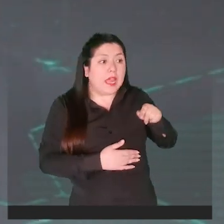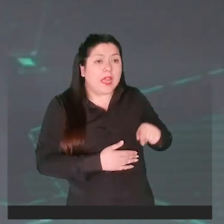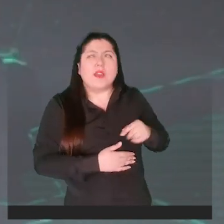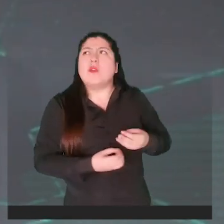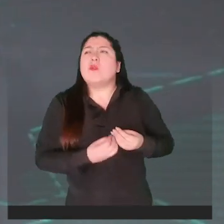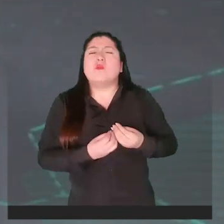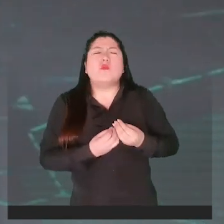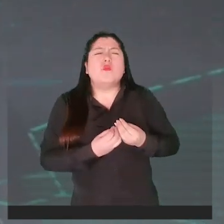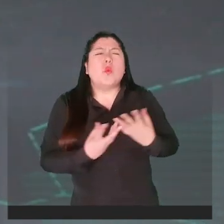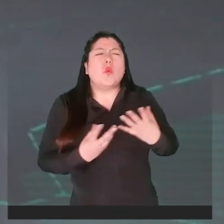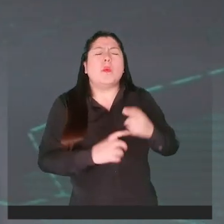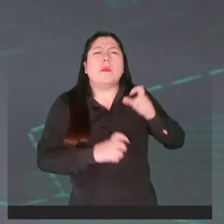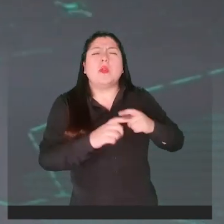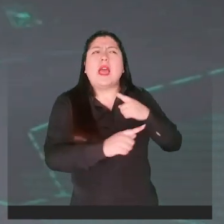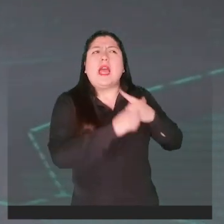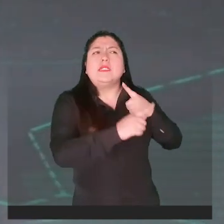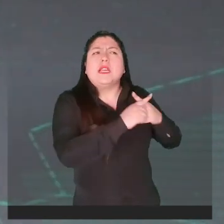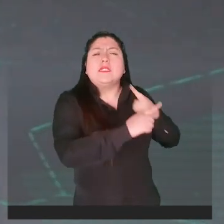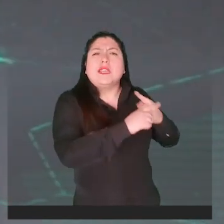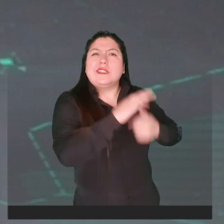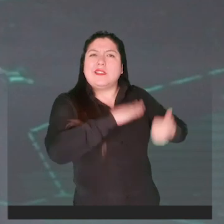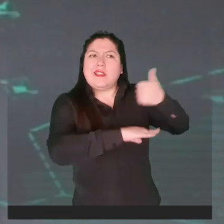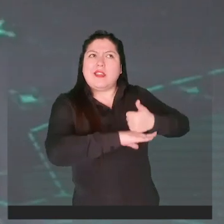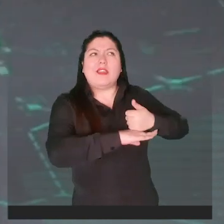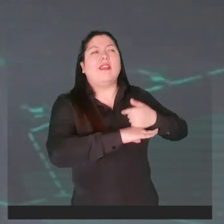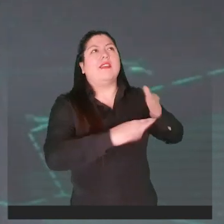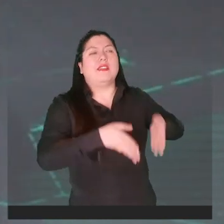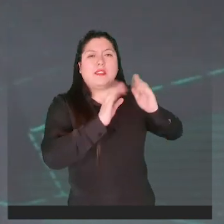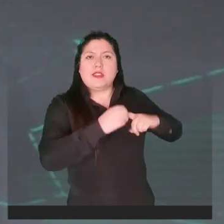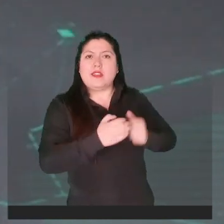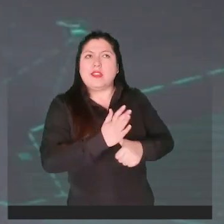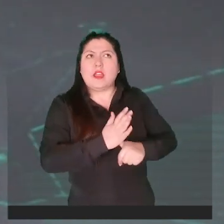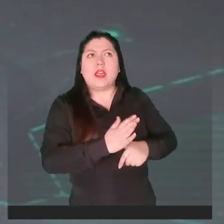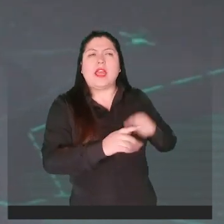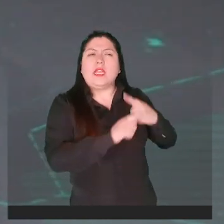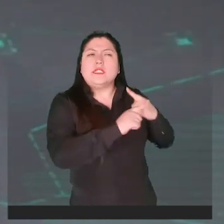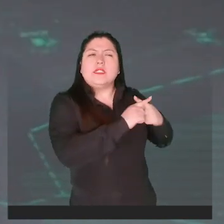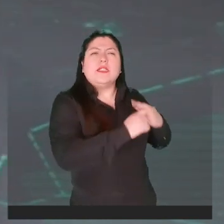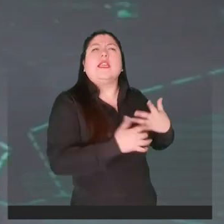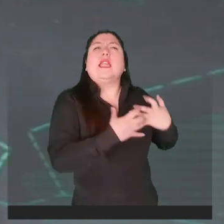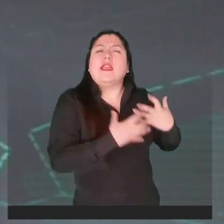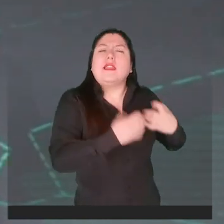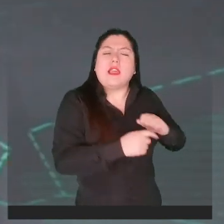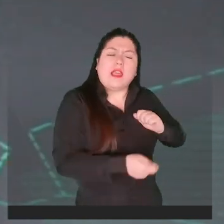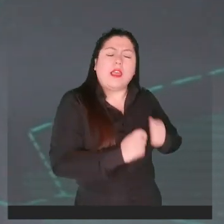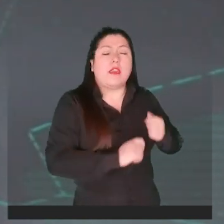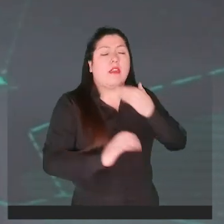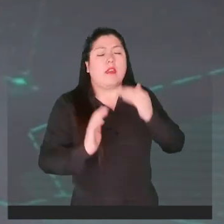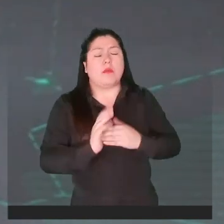muchos los registradores nacionales del Estado Civil que han intentado dar ese paso. Yo inclusive